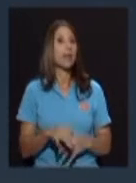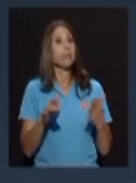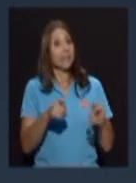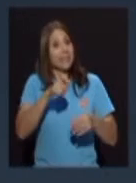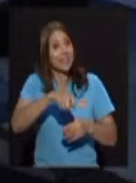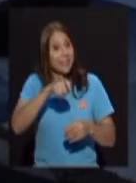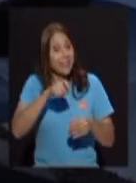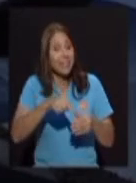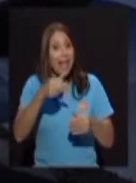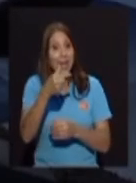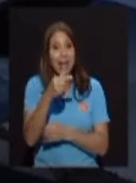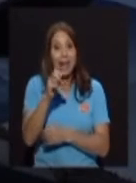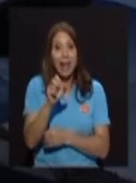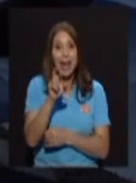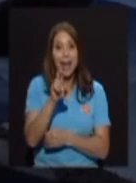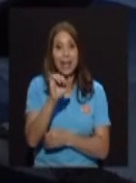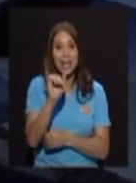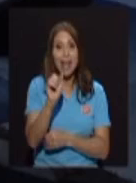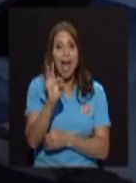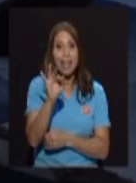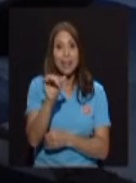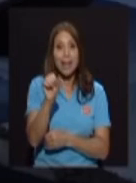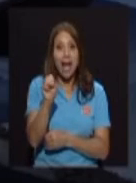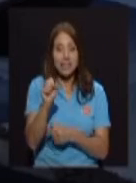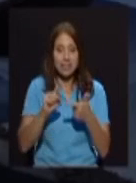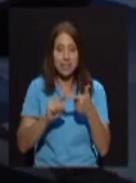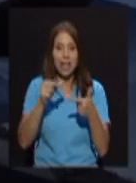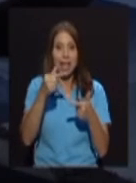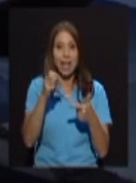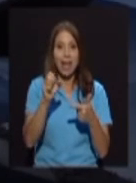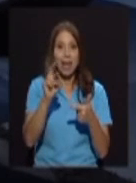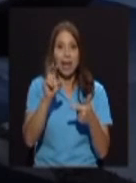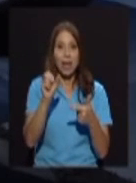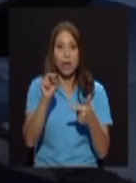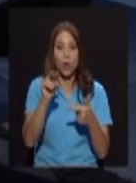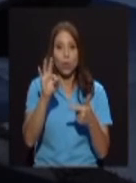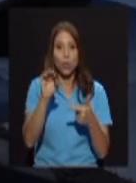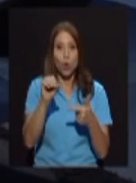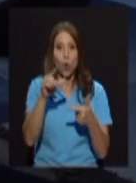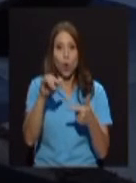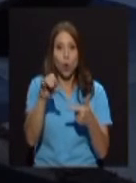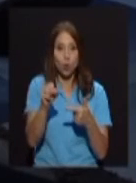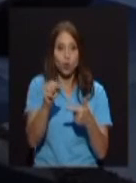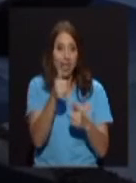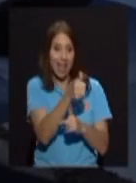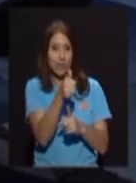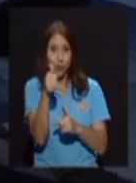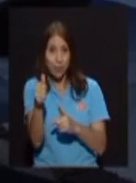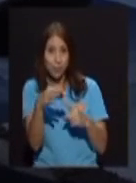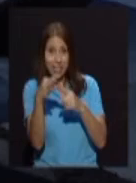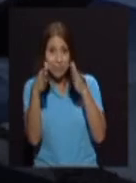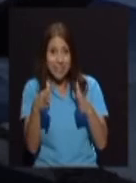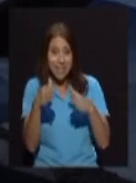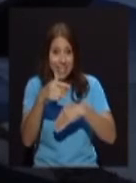y de gerontólogos, porque como ellos mismos, como los mismos geriatras pueden dar testimonio, la atención en